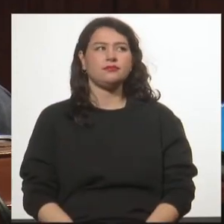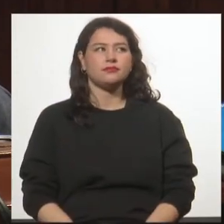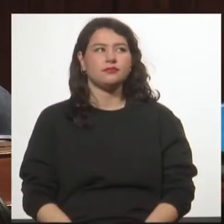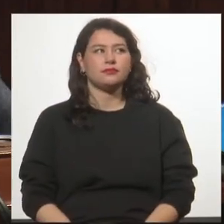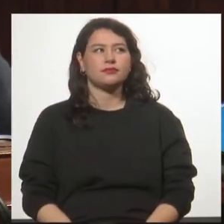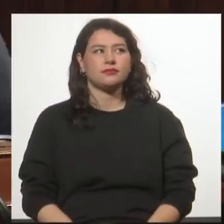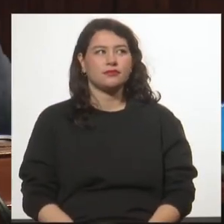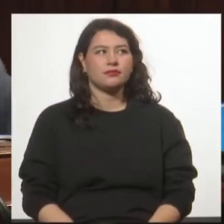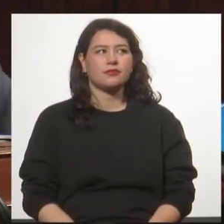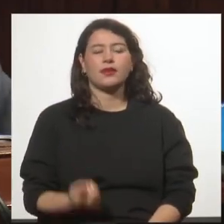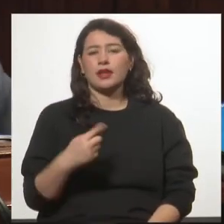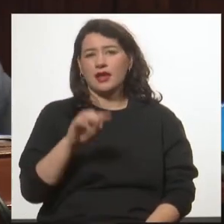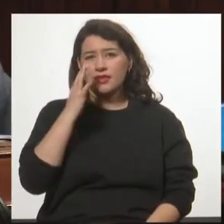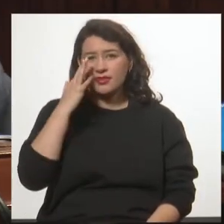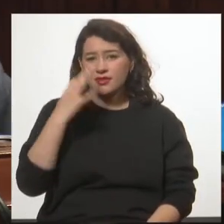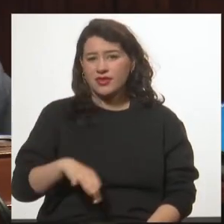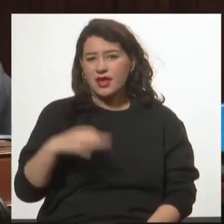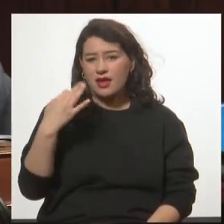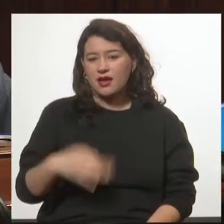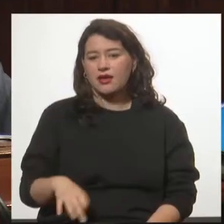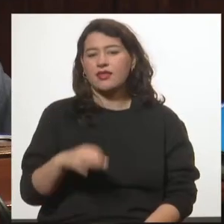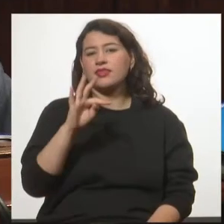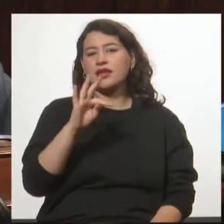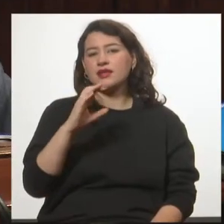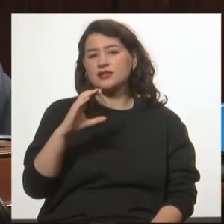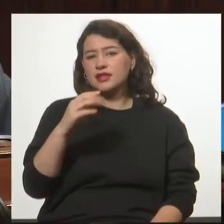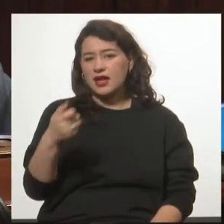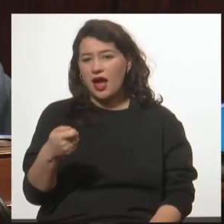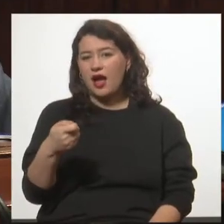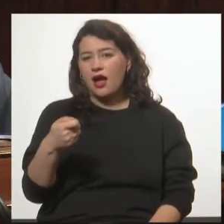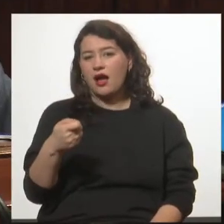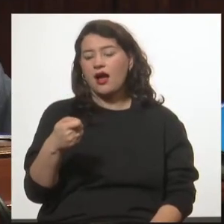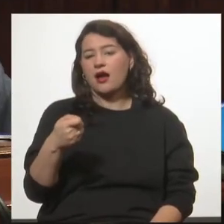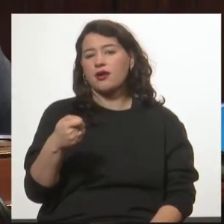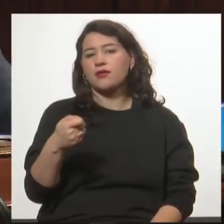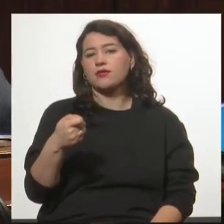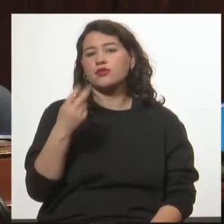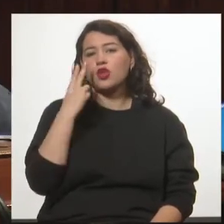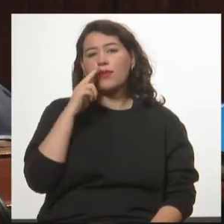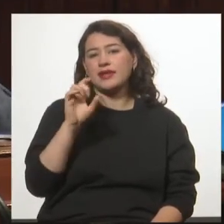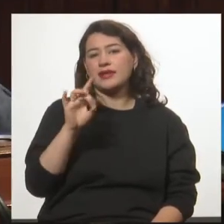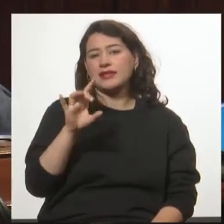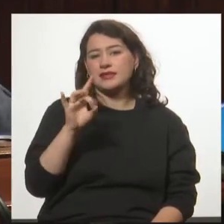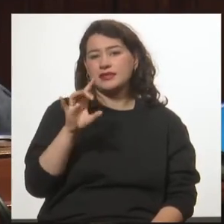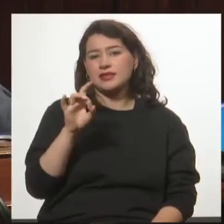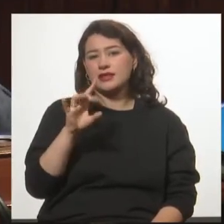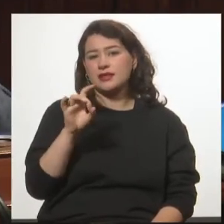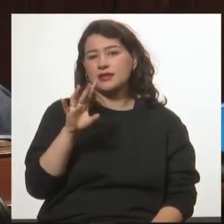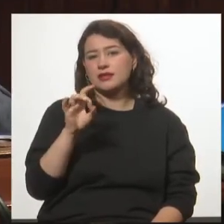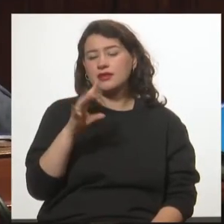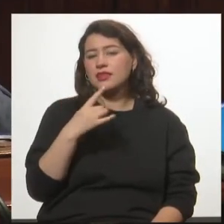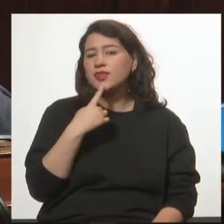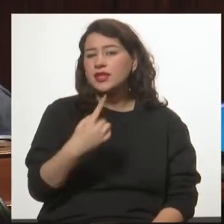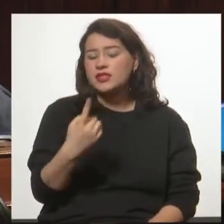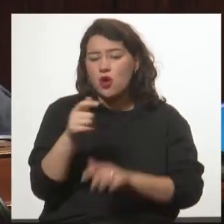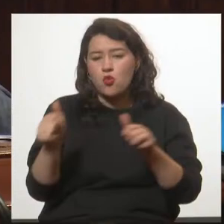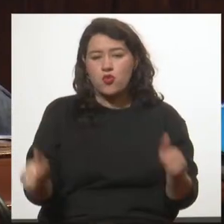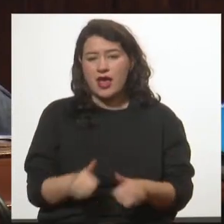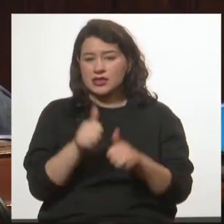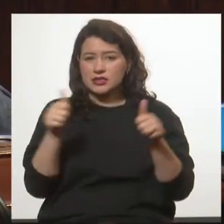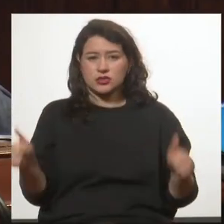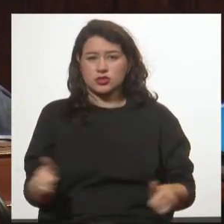es correcto que en una sentencia del tc sea del año 2015 desestimó una acción de nulidad